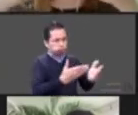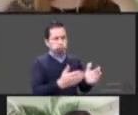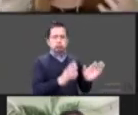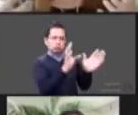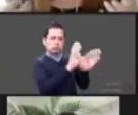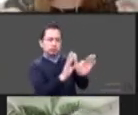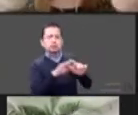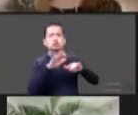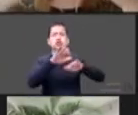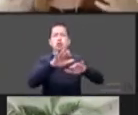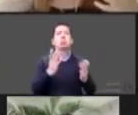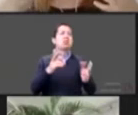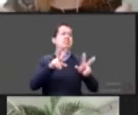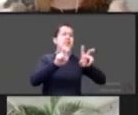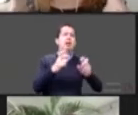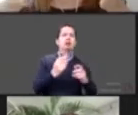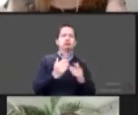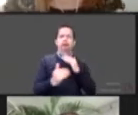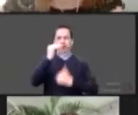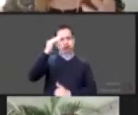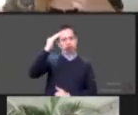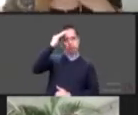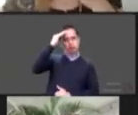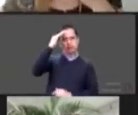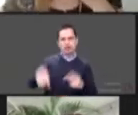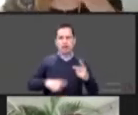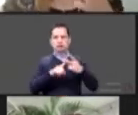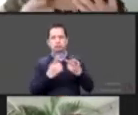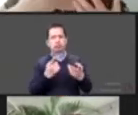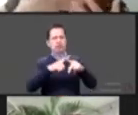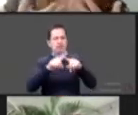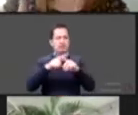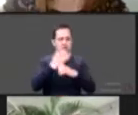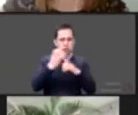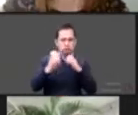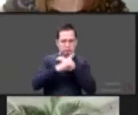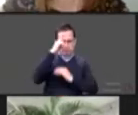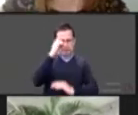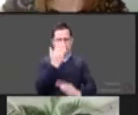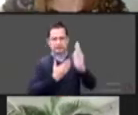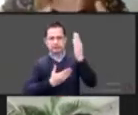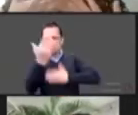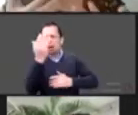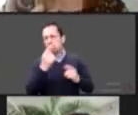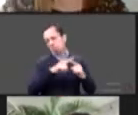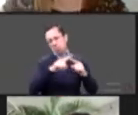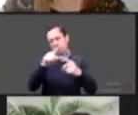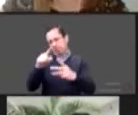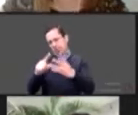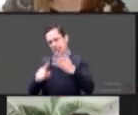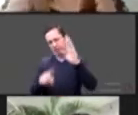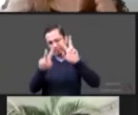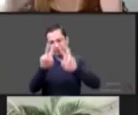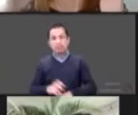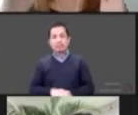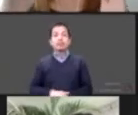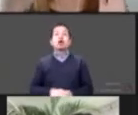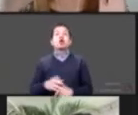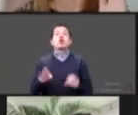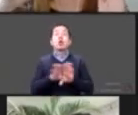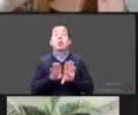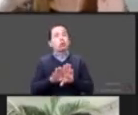muchas herramientas para que ellos puedan seguir su trayecto. Y esto se hace con el enfoque de derechos y juventudes. Y